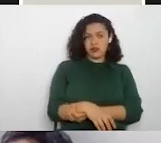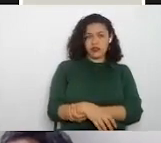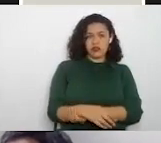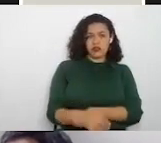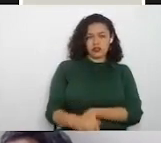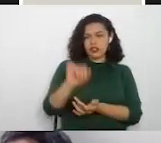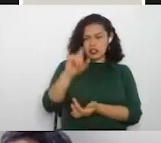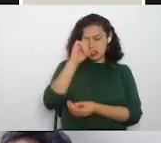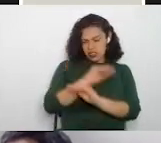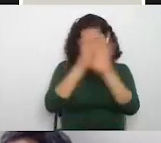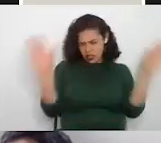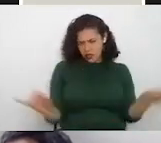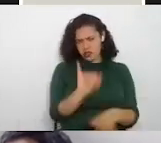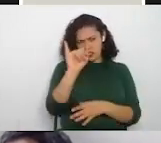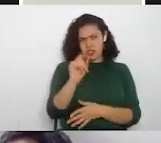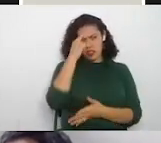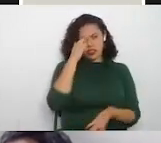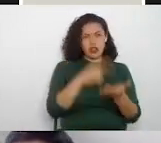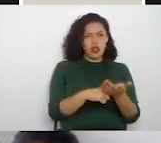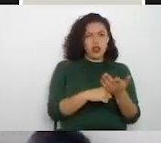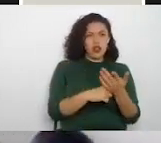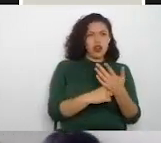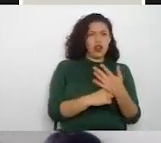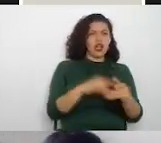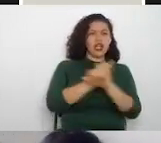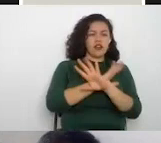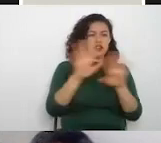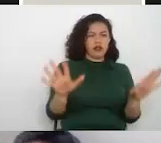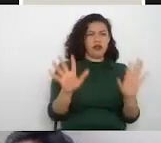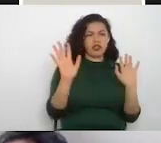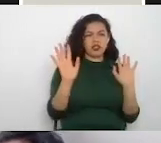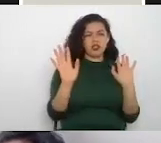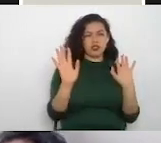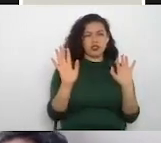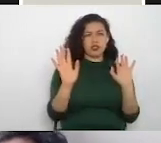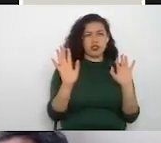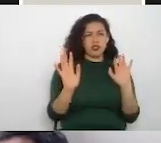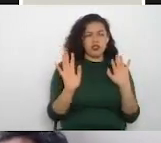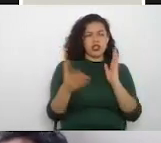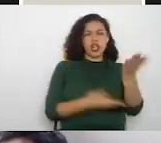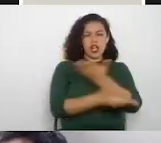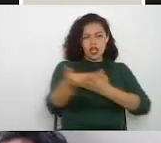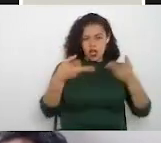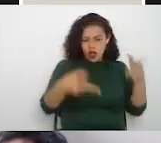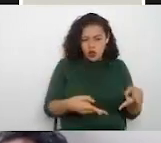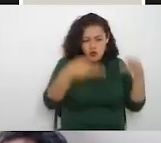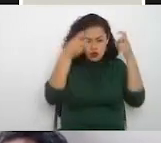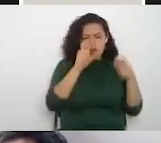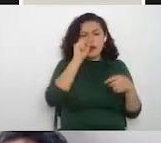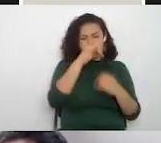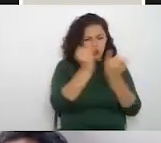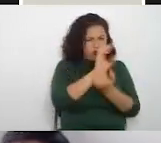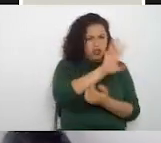Sí, cómo no. Yo creo que en la información que se les compartió en ese enlace podemos subir